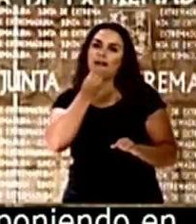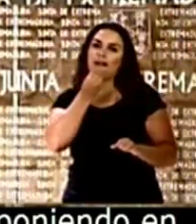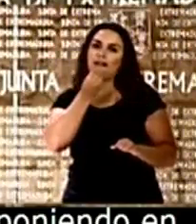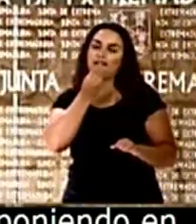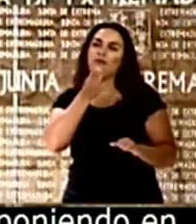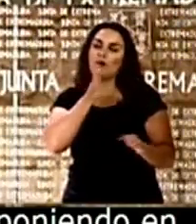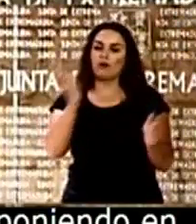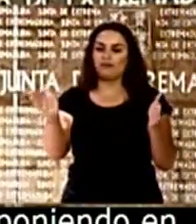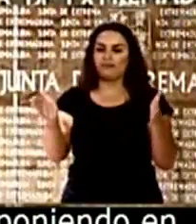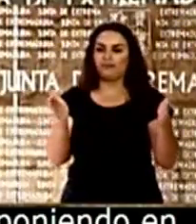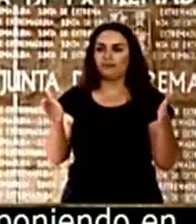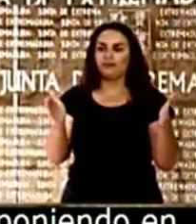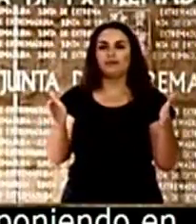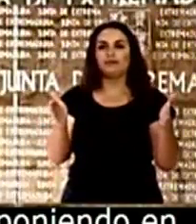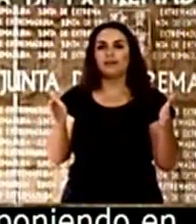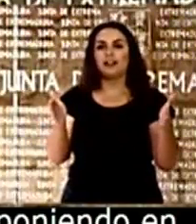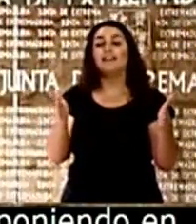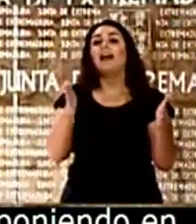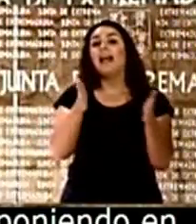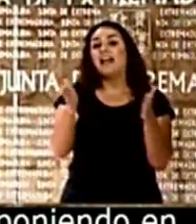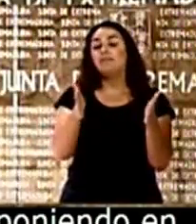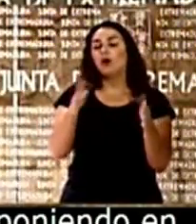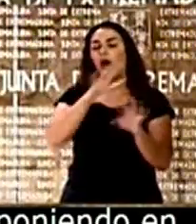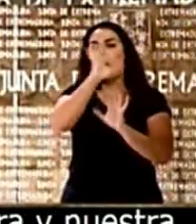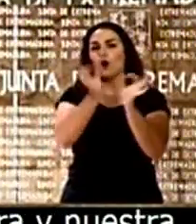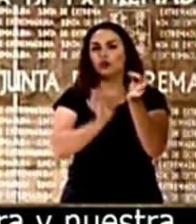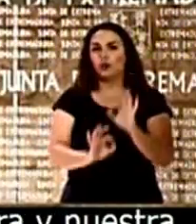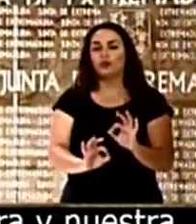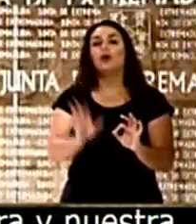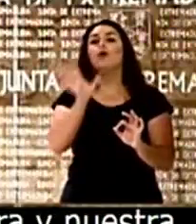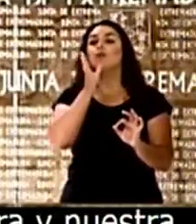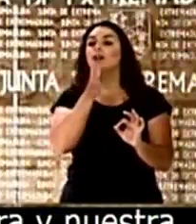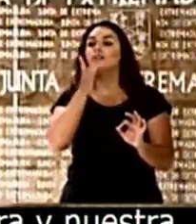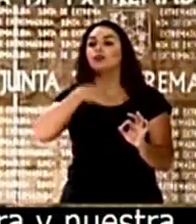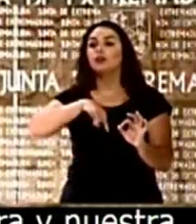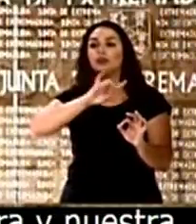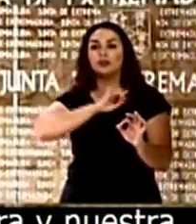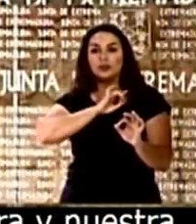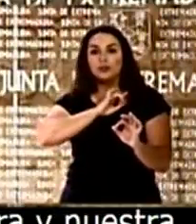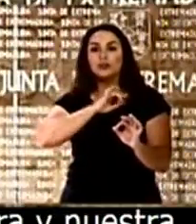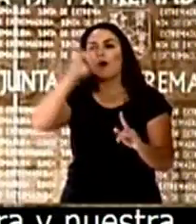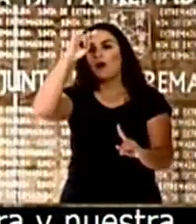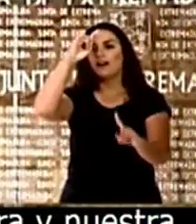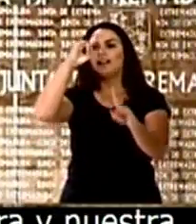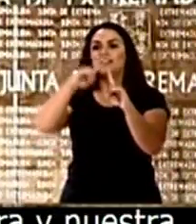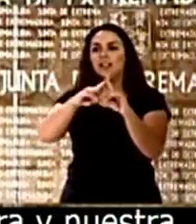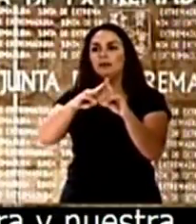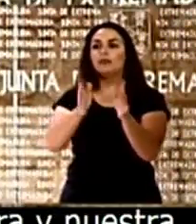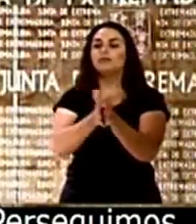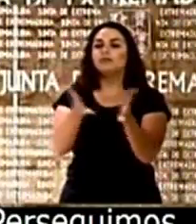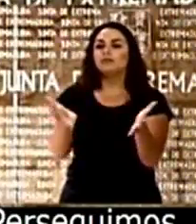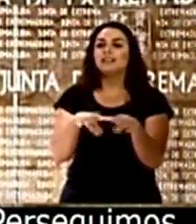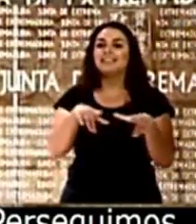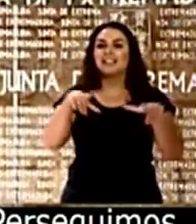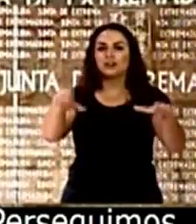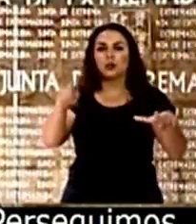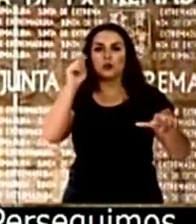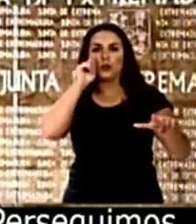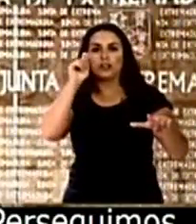largo de la estación del otoño. Perseguimos, por tanto, el objetivo de potenciar el sector